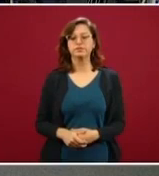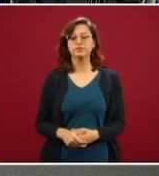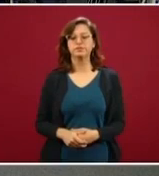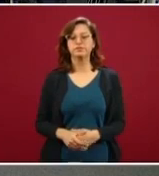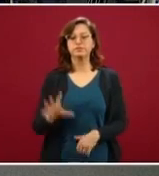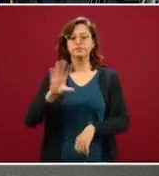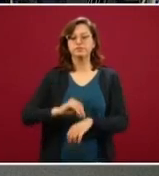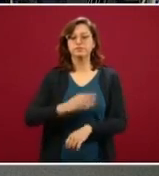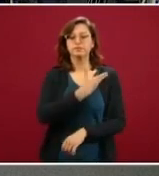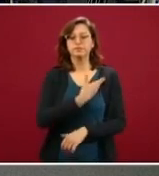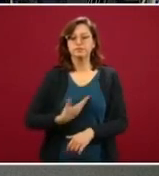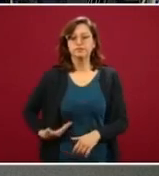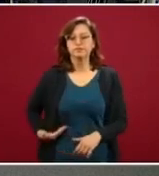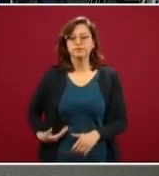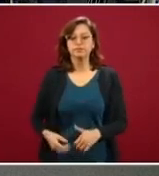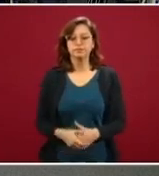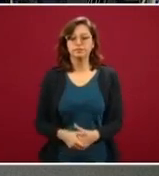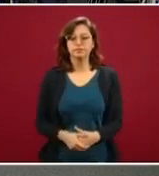presidente.